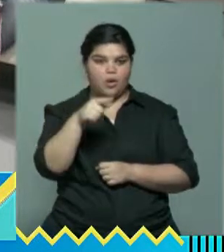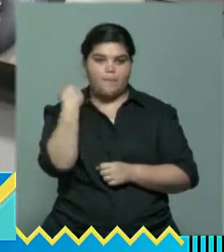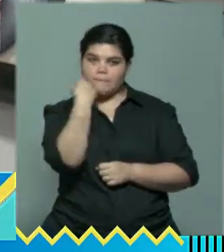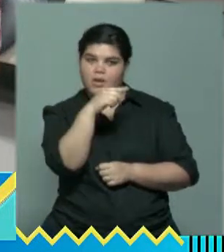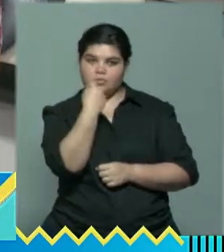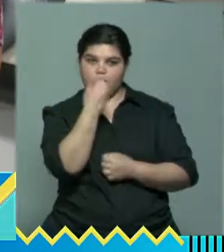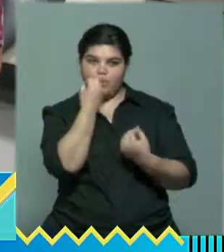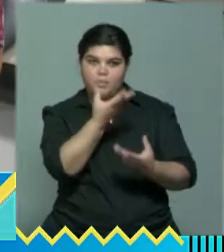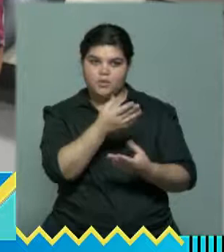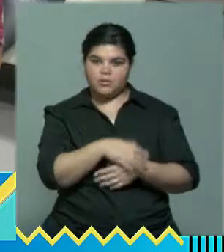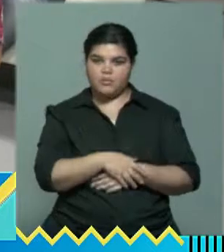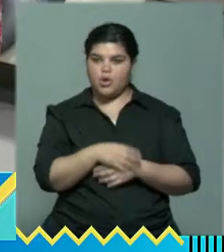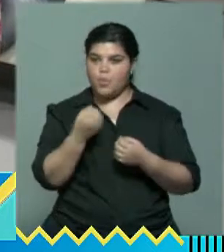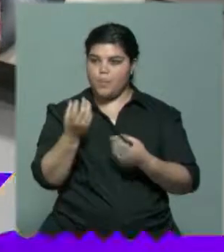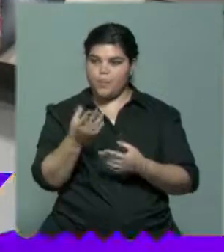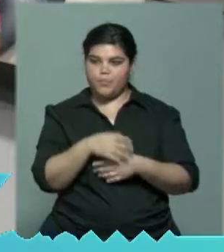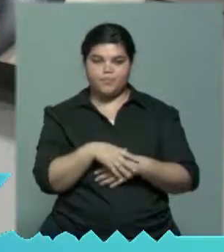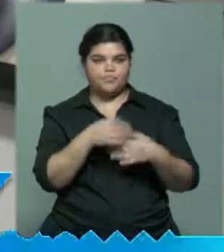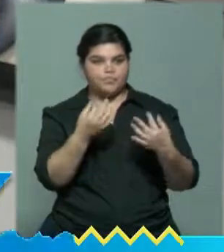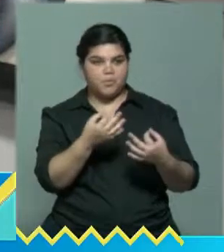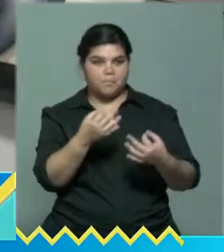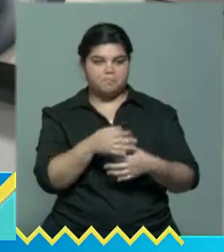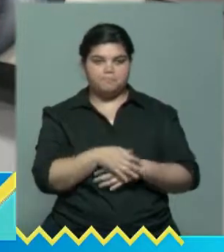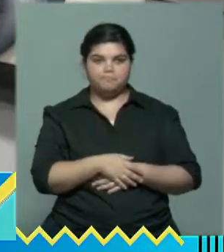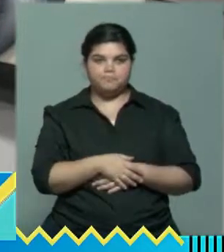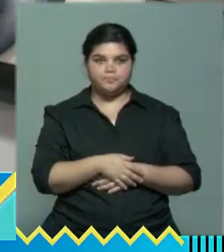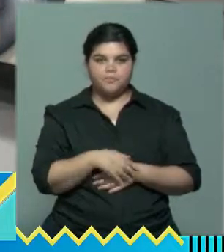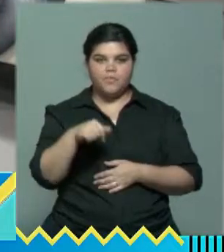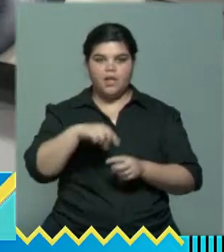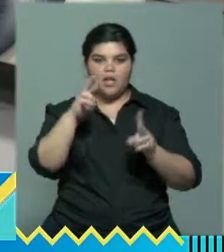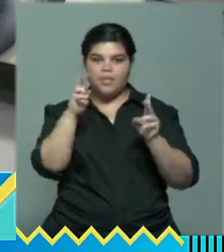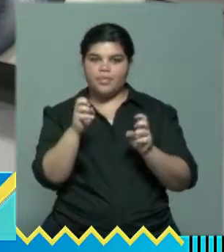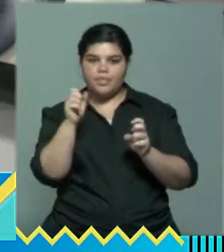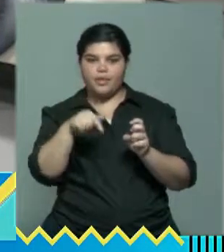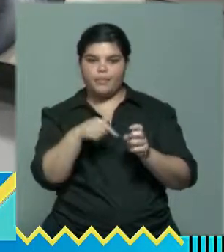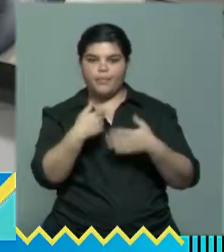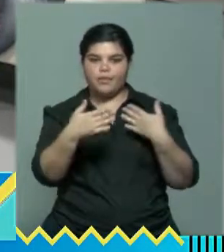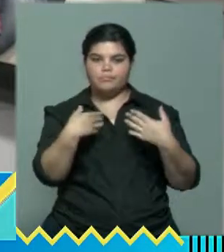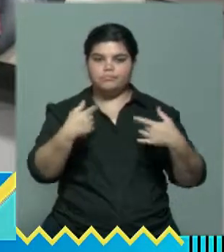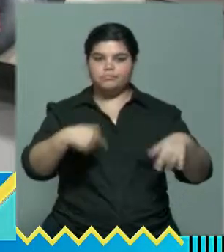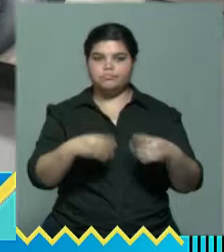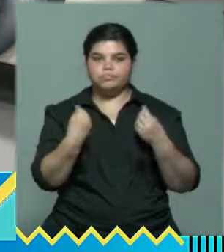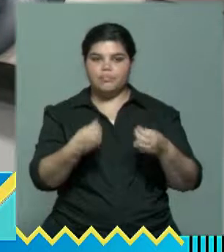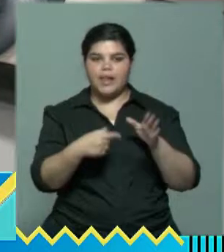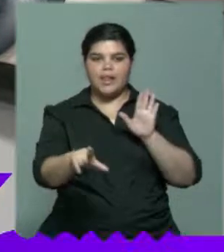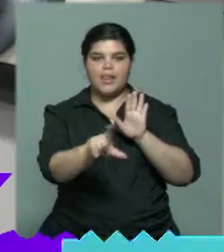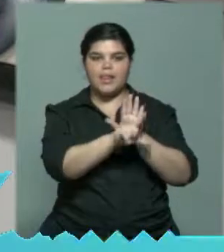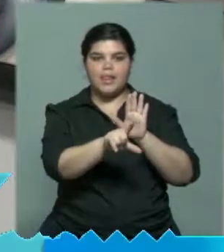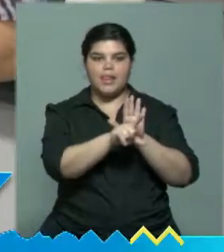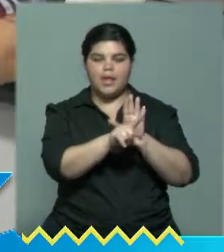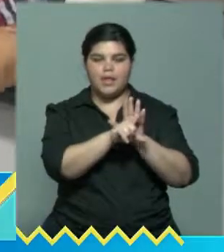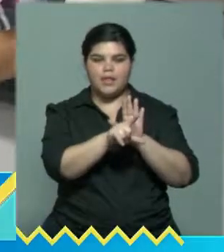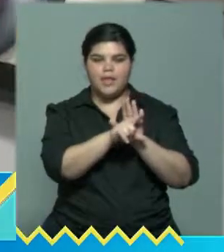le va? Gastón Lucero, ¿cómo estás? ¿Bien usted? Muy bien. Bueno, en cuanto a la temática de lo que vamos a ir desarrollando, tiene que ver con la nueva ley de tránsito,